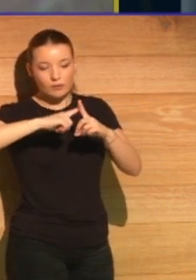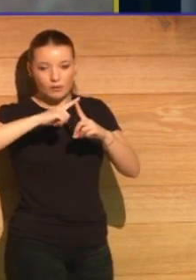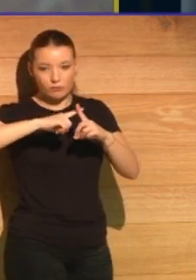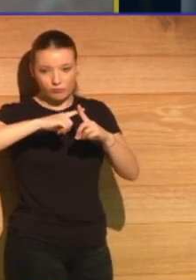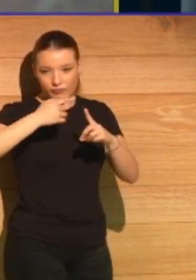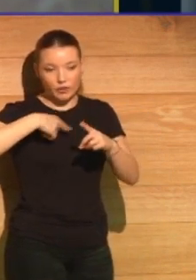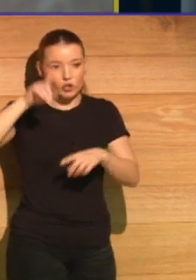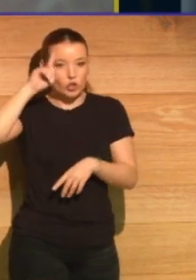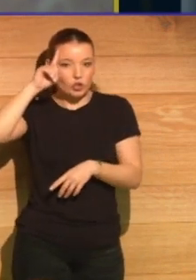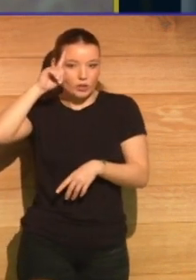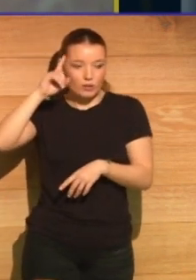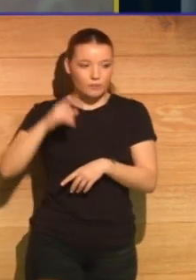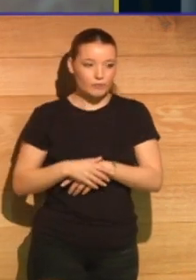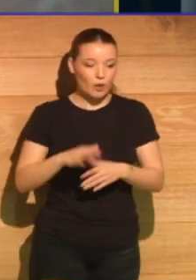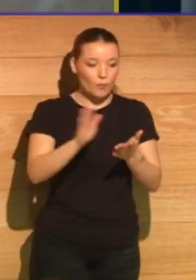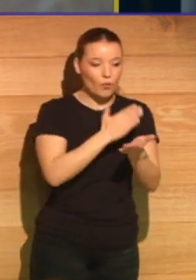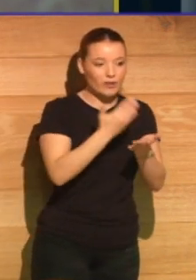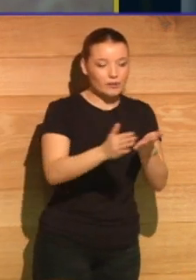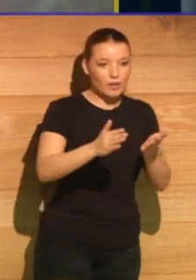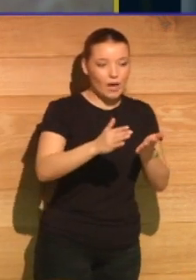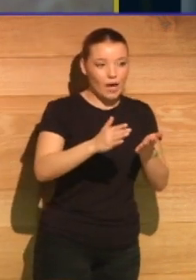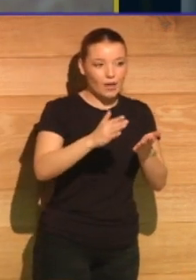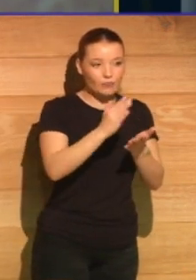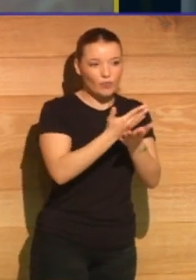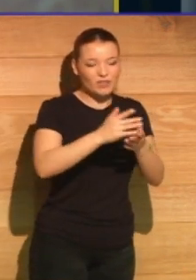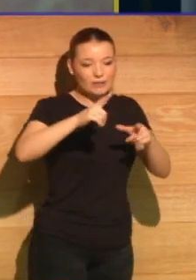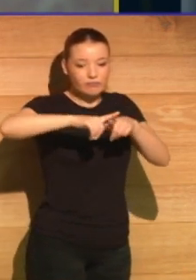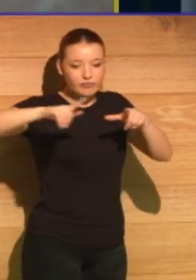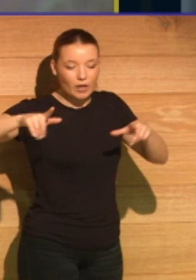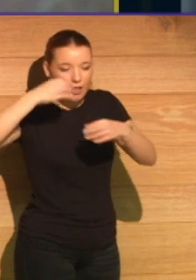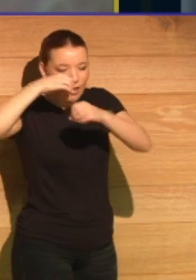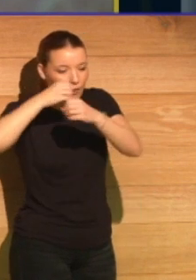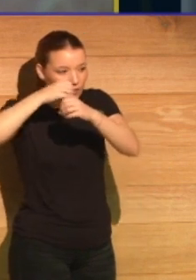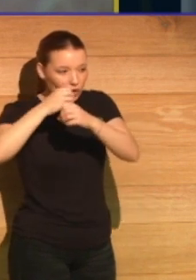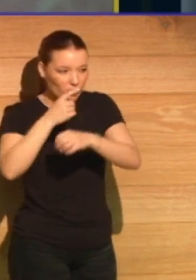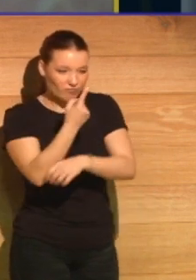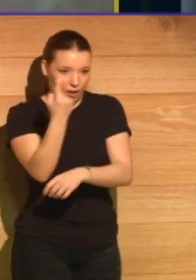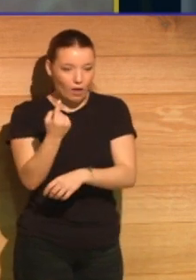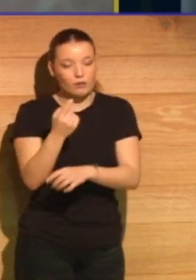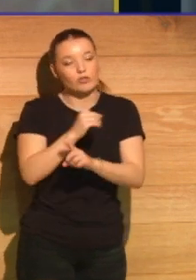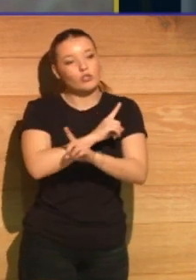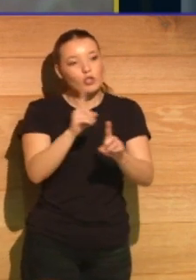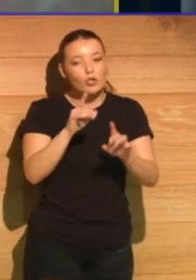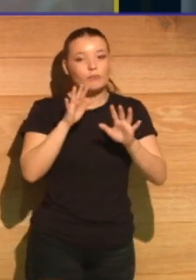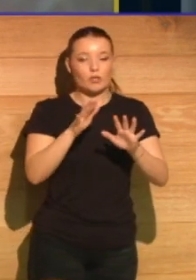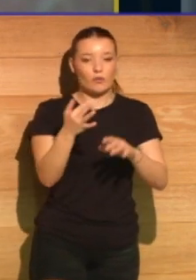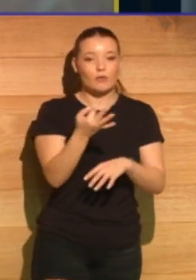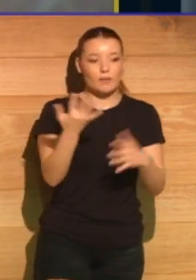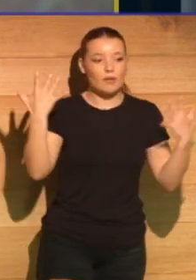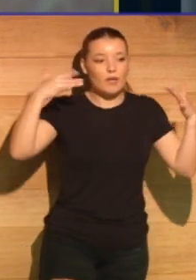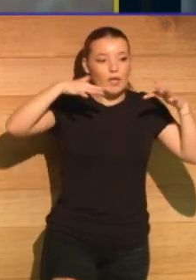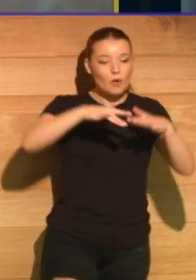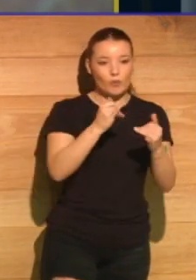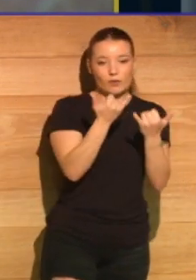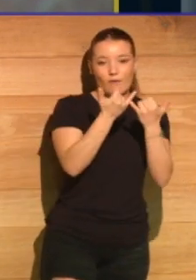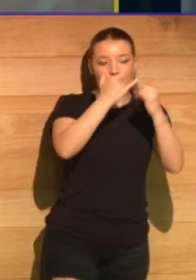un poeta en cada laboratorio, ¿no? O una poeta en cada laboratorio, pero sí que haya encuentros felices en esa